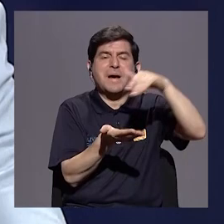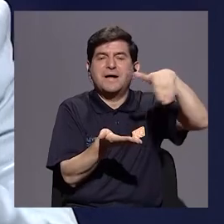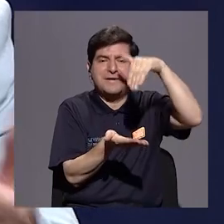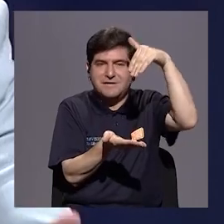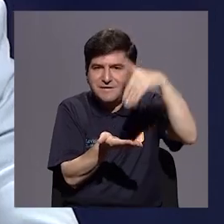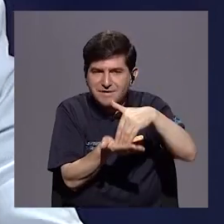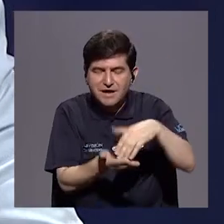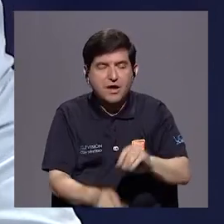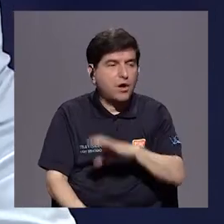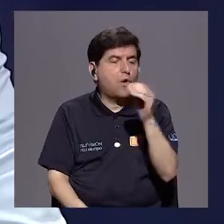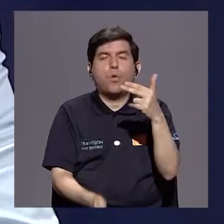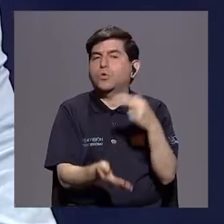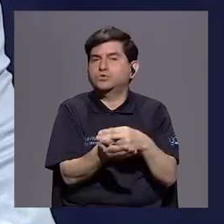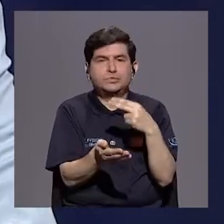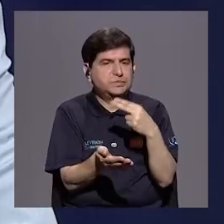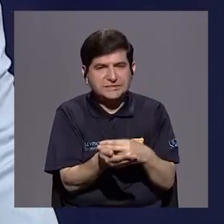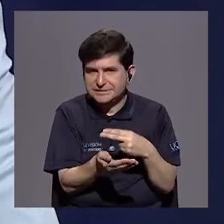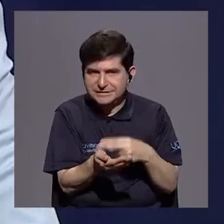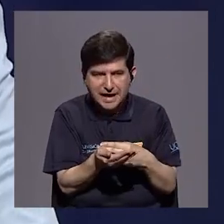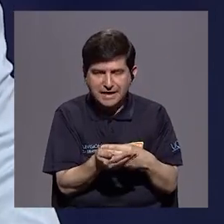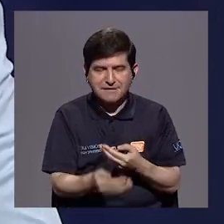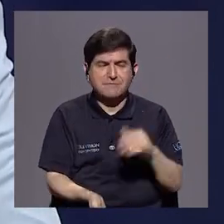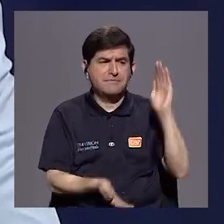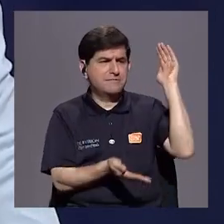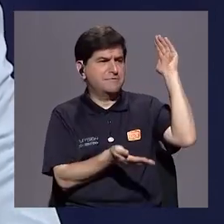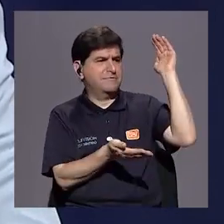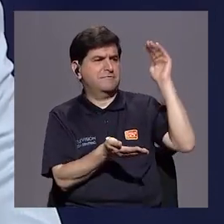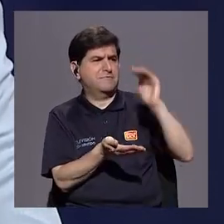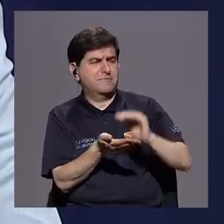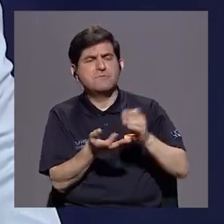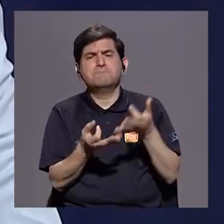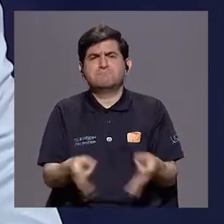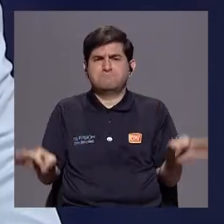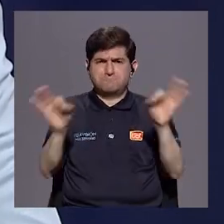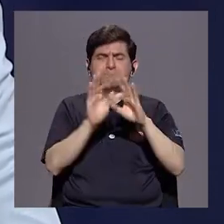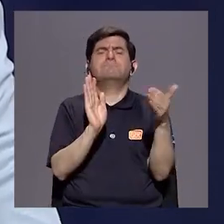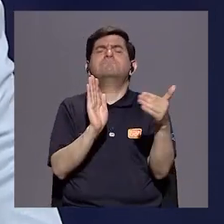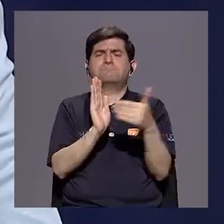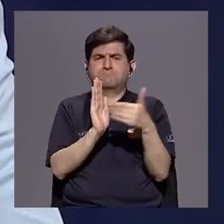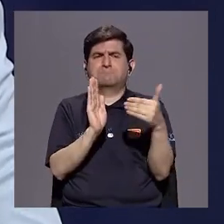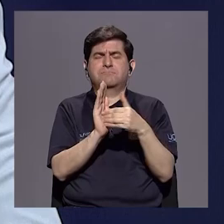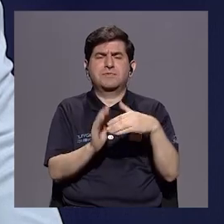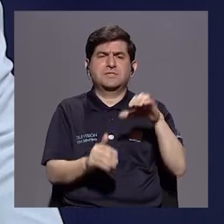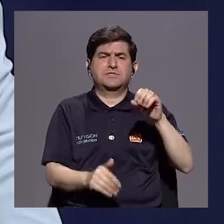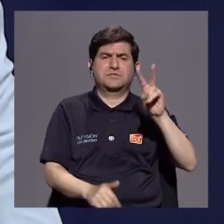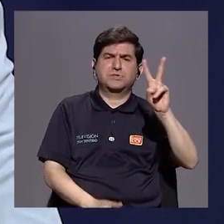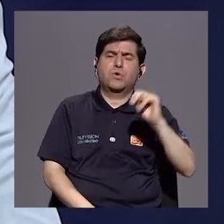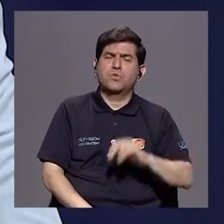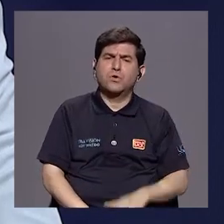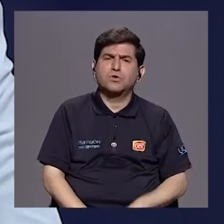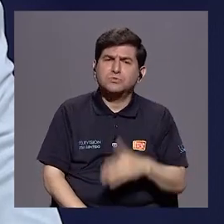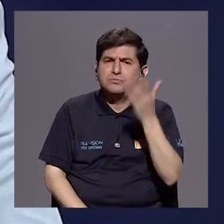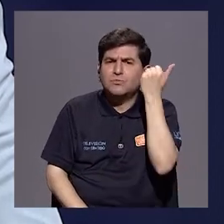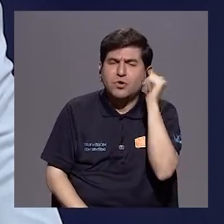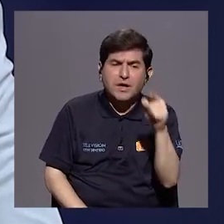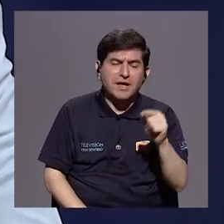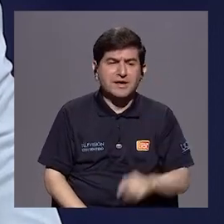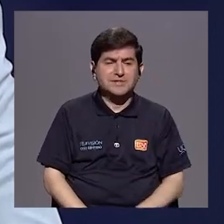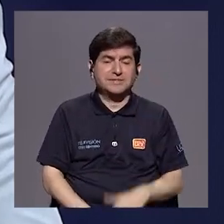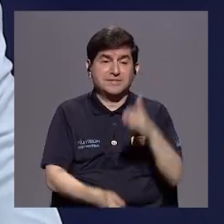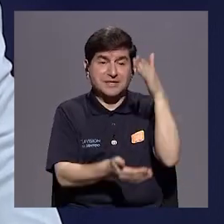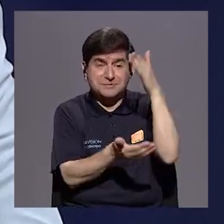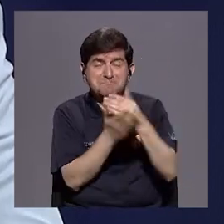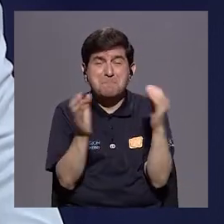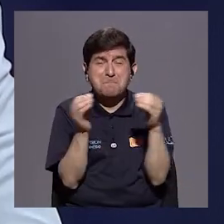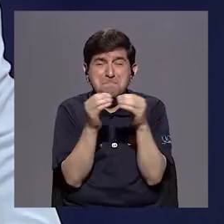central o en los hospitales podríamos reducir sustantivamente la huella de carbono porque estas son